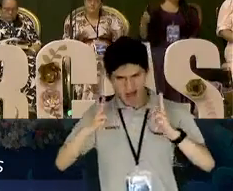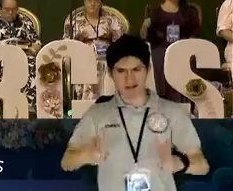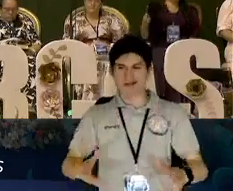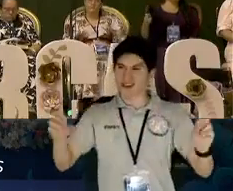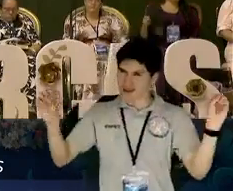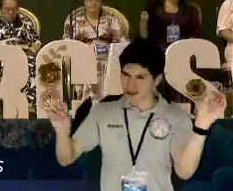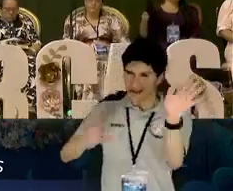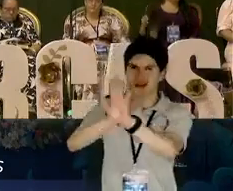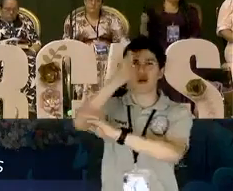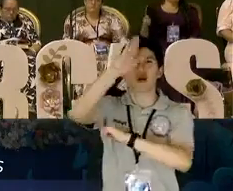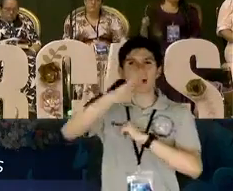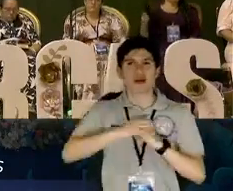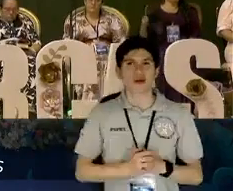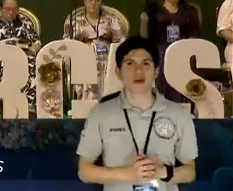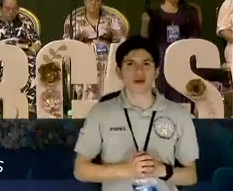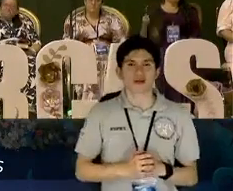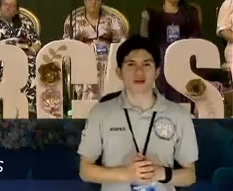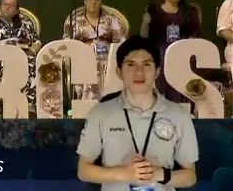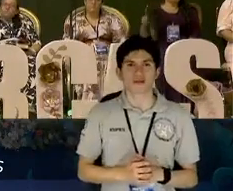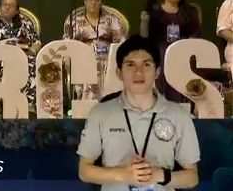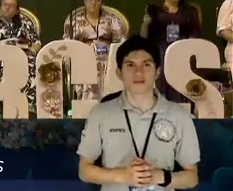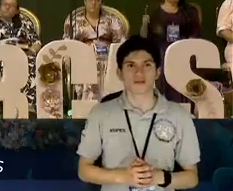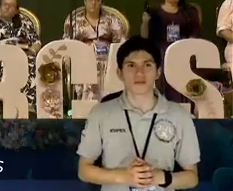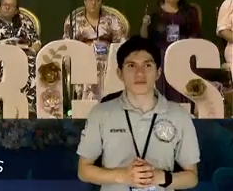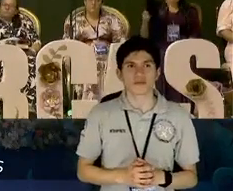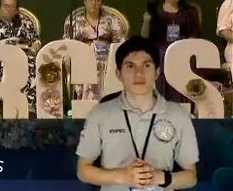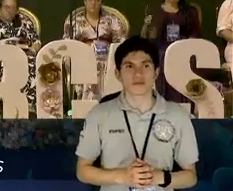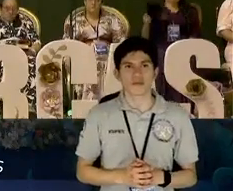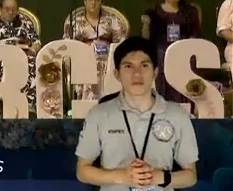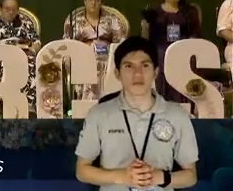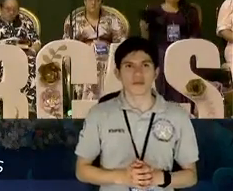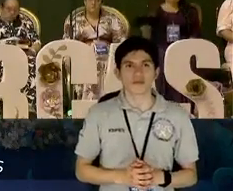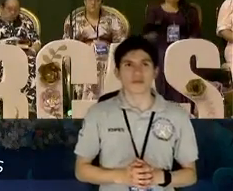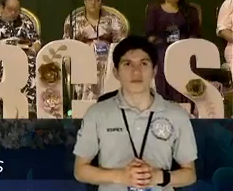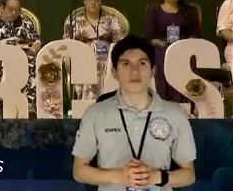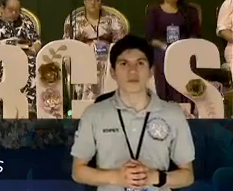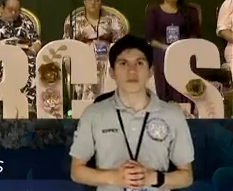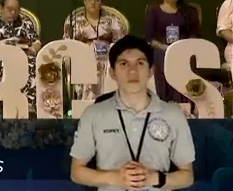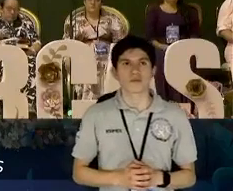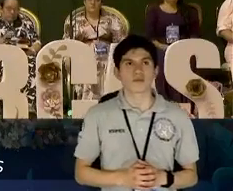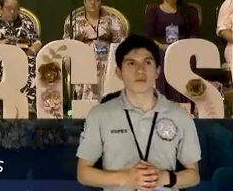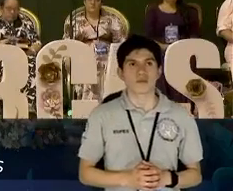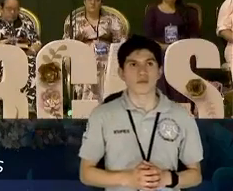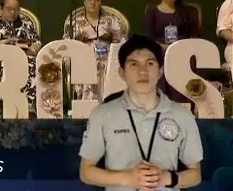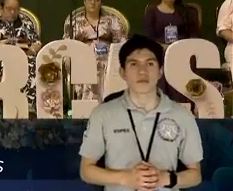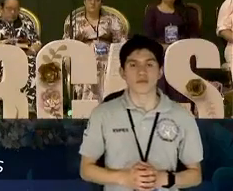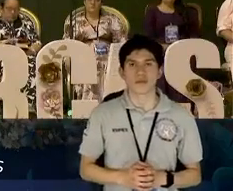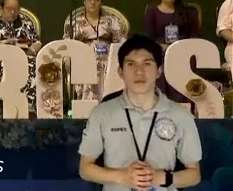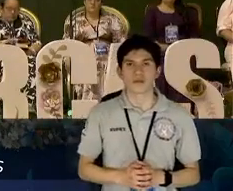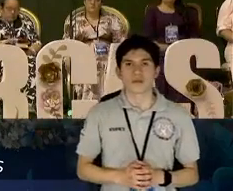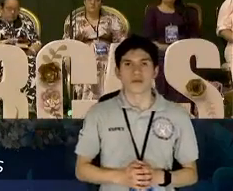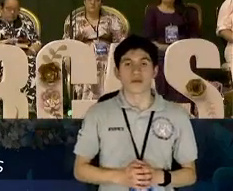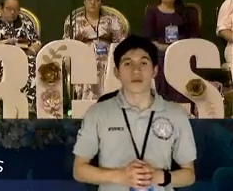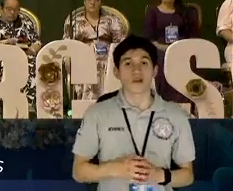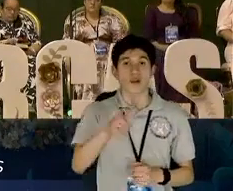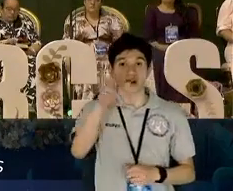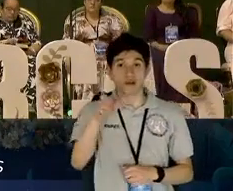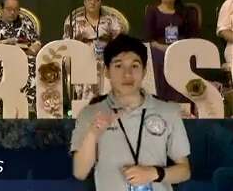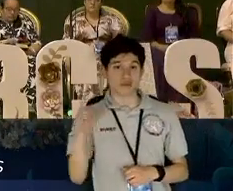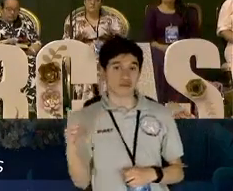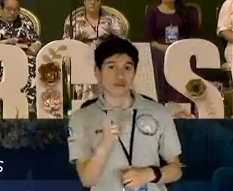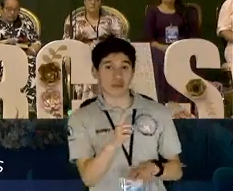Señor. Cuando alguien llegaba a una nación y estaba sentado en la mesa del rey, allí haciendo